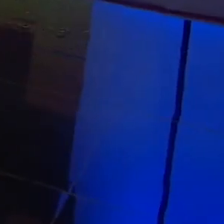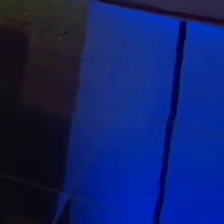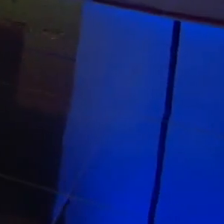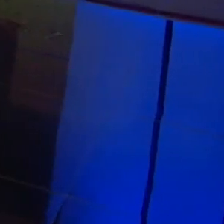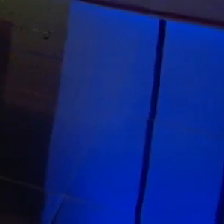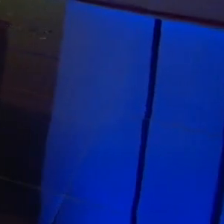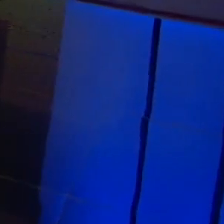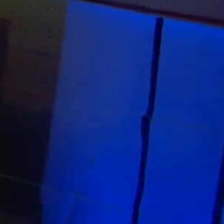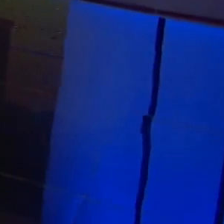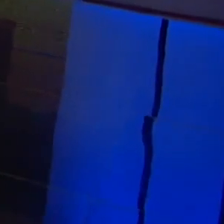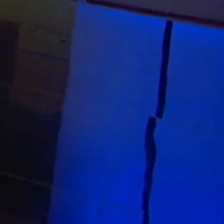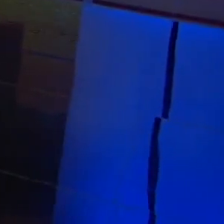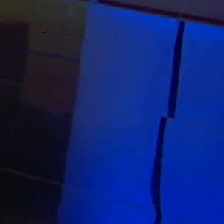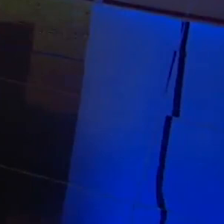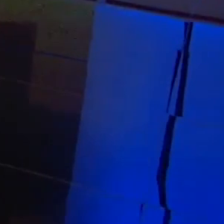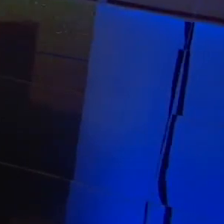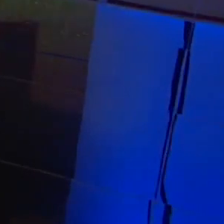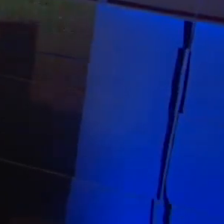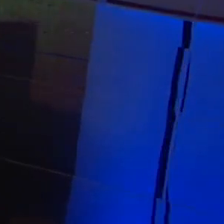en TV Ciudad. Chau.